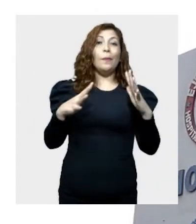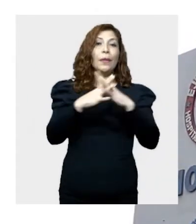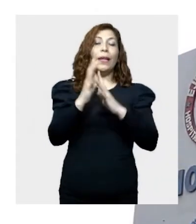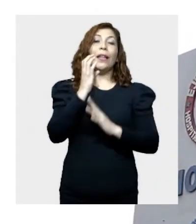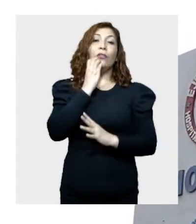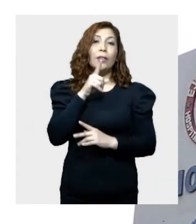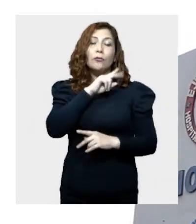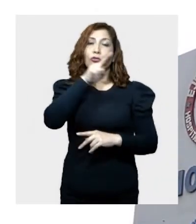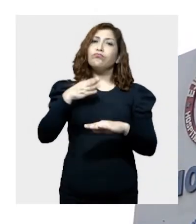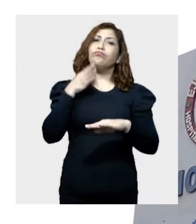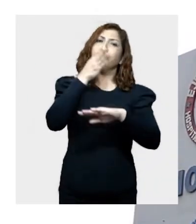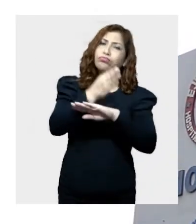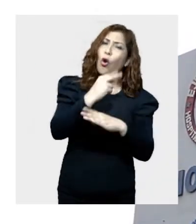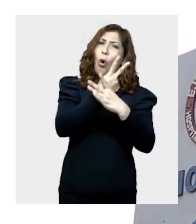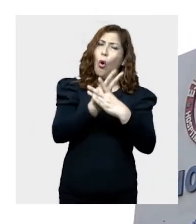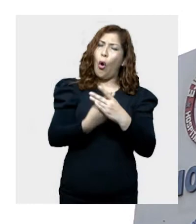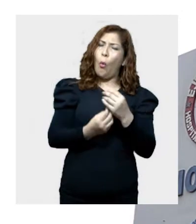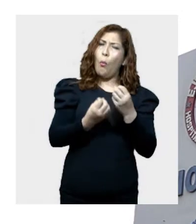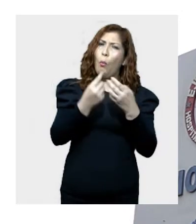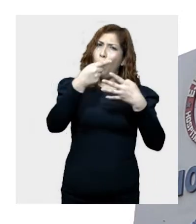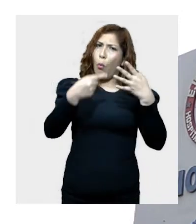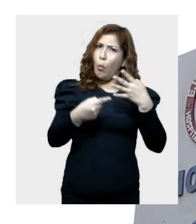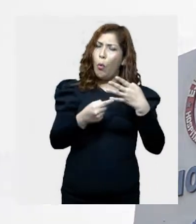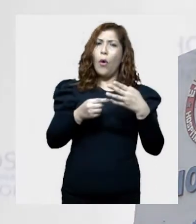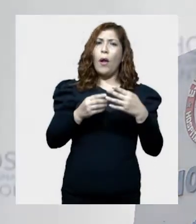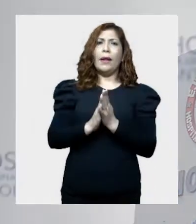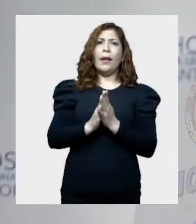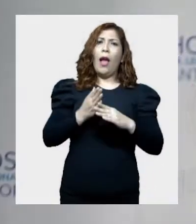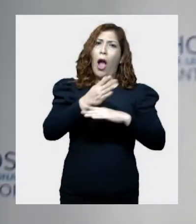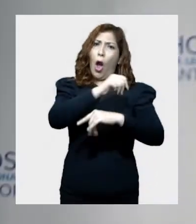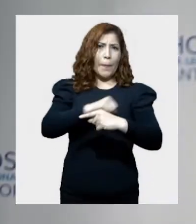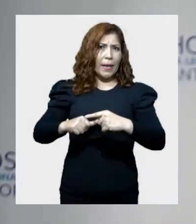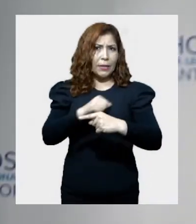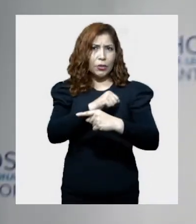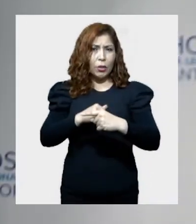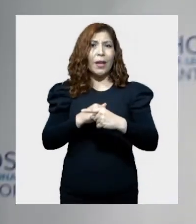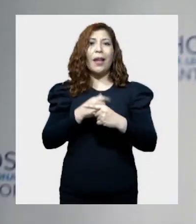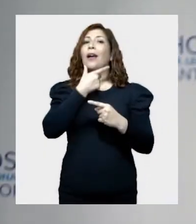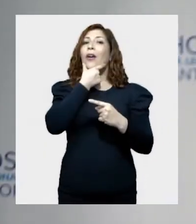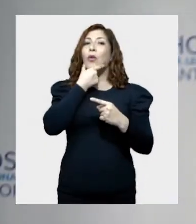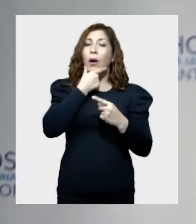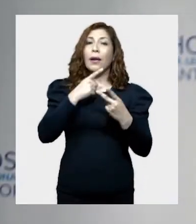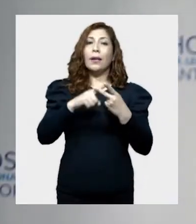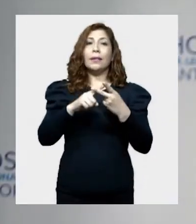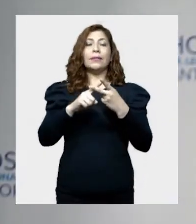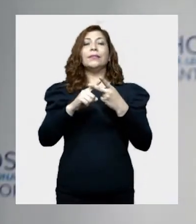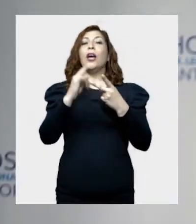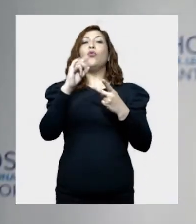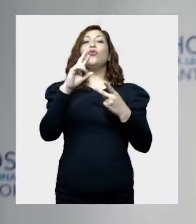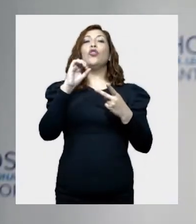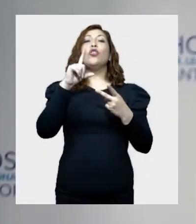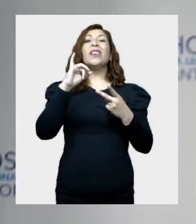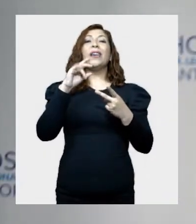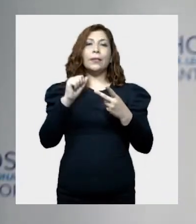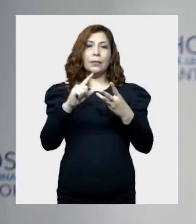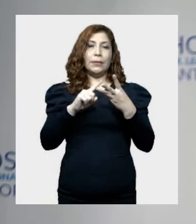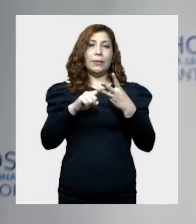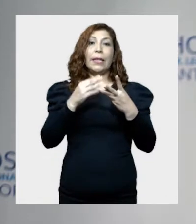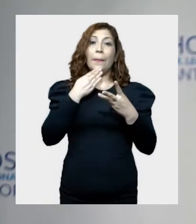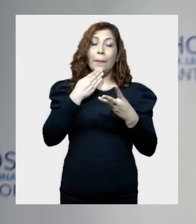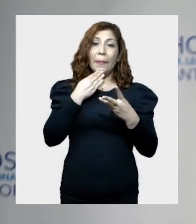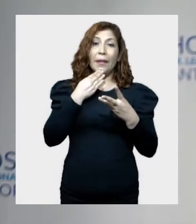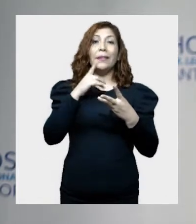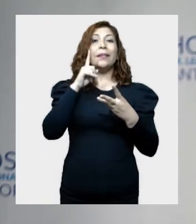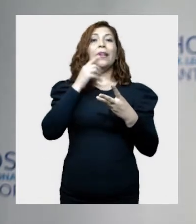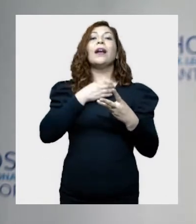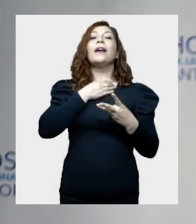lugar donde pudimos resolver una cantidad importante de intervenciones quirúrgicas, traumatológicas, urológicas y las que comprometen cabeza y